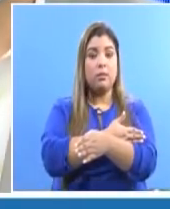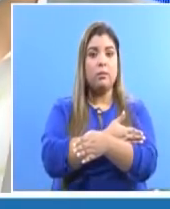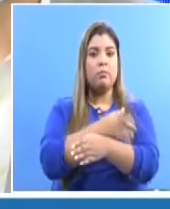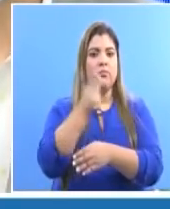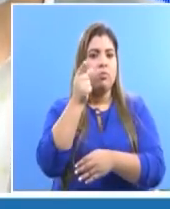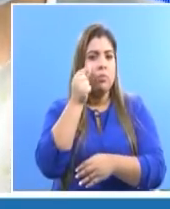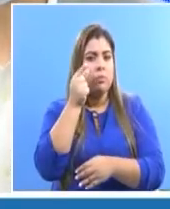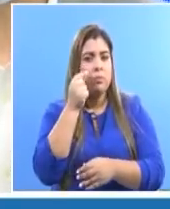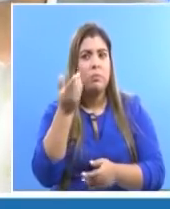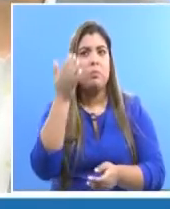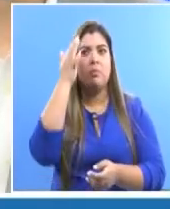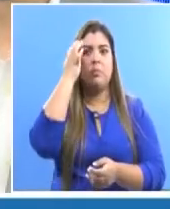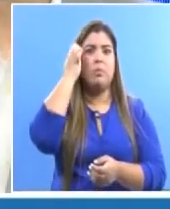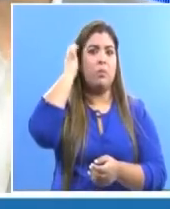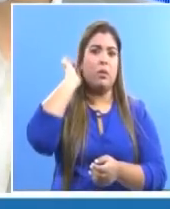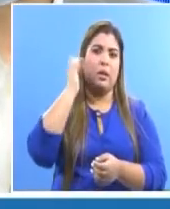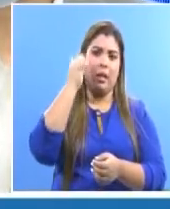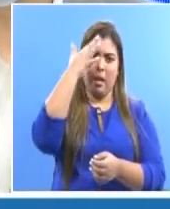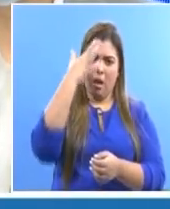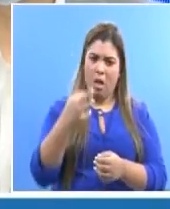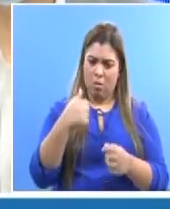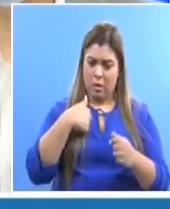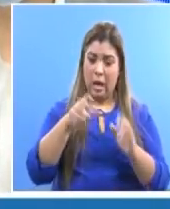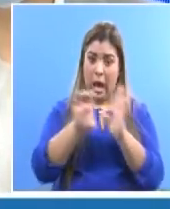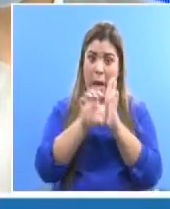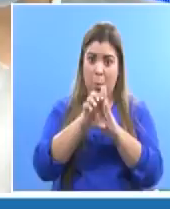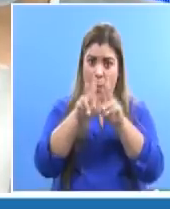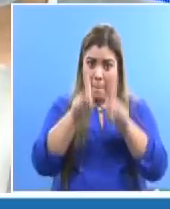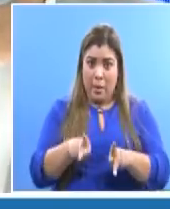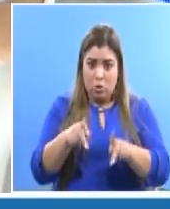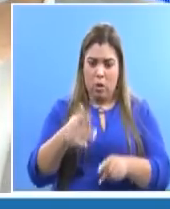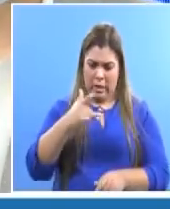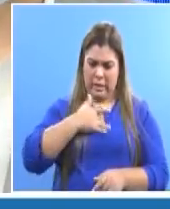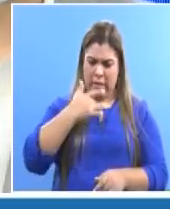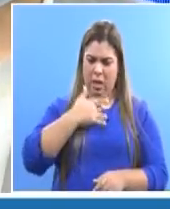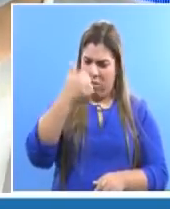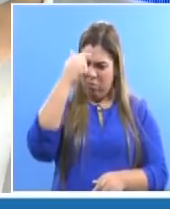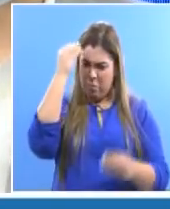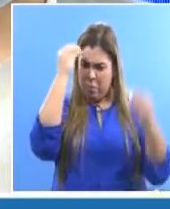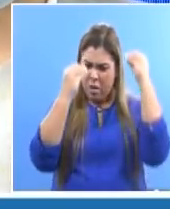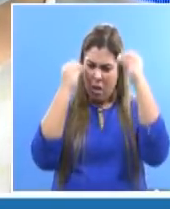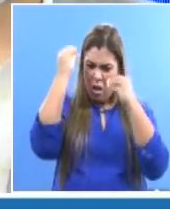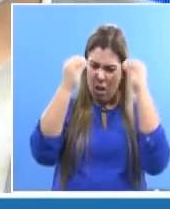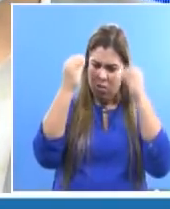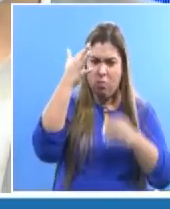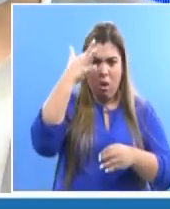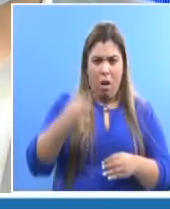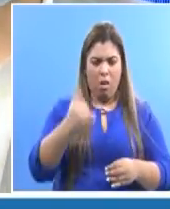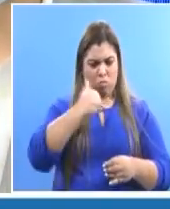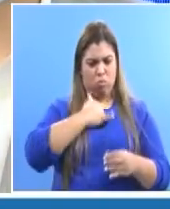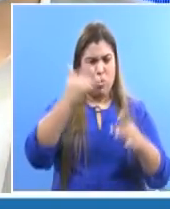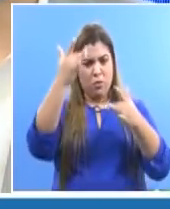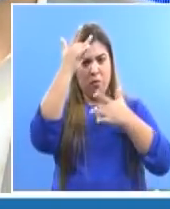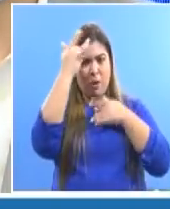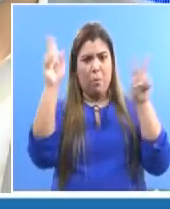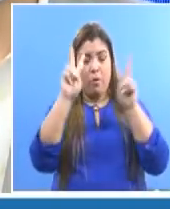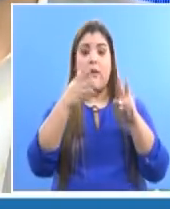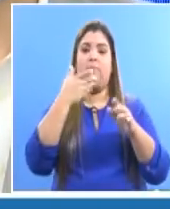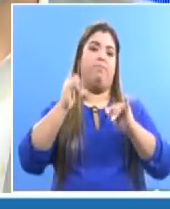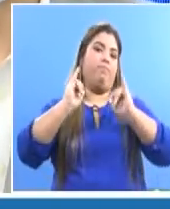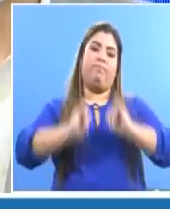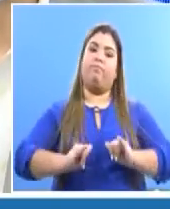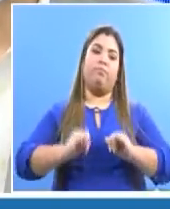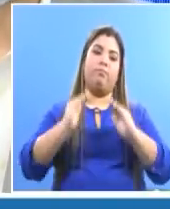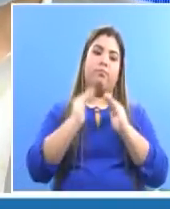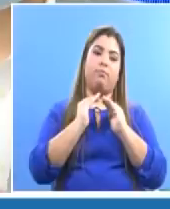sospecha de tener la enfermedad, lo mejor es mantenerse en aislamiento. Se vienen trabajando con equipos tanto del MINSA como de la Caja